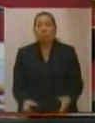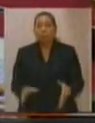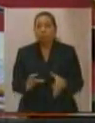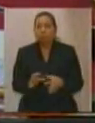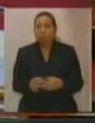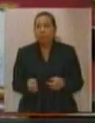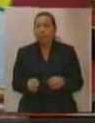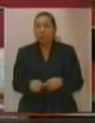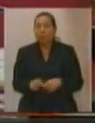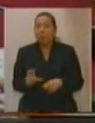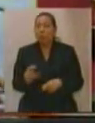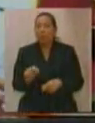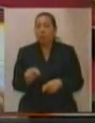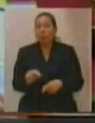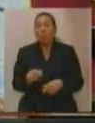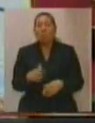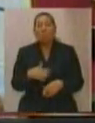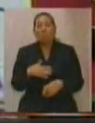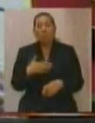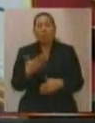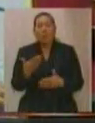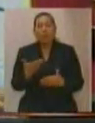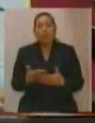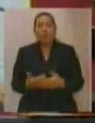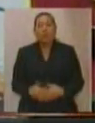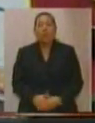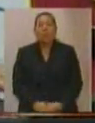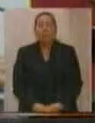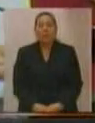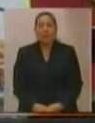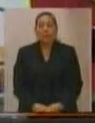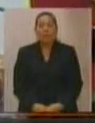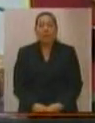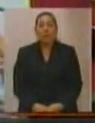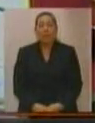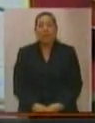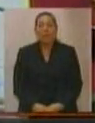de parentesco o no puedan eventualmente